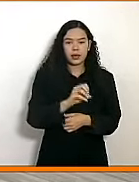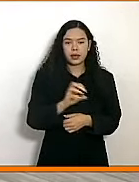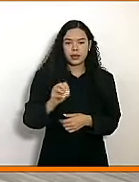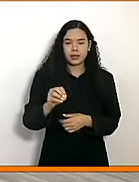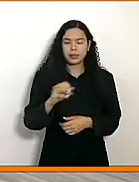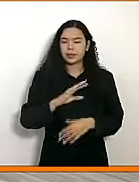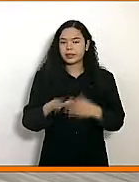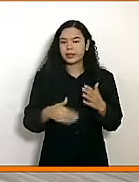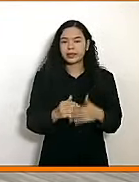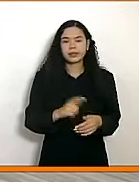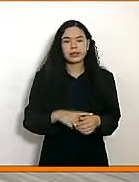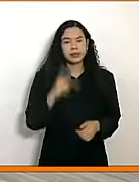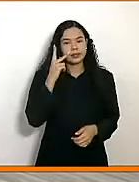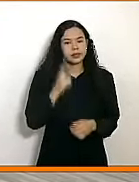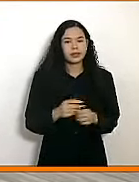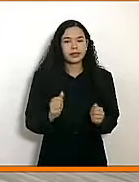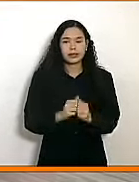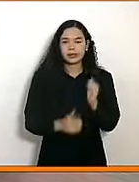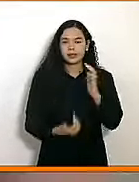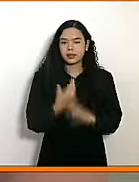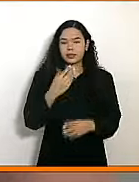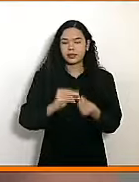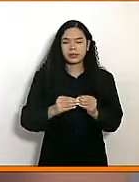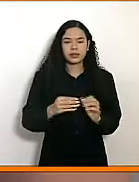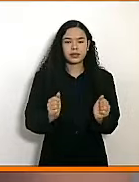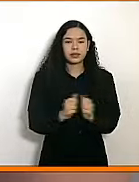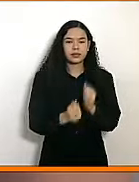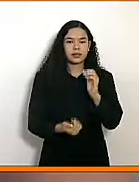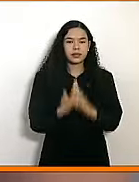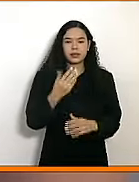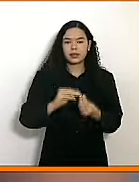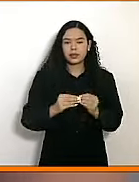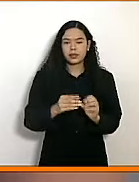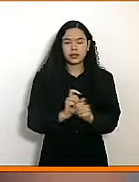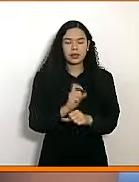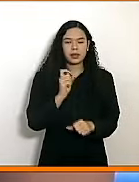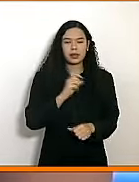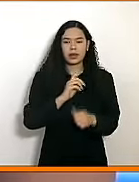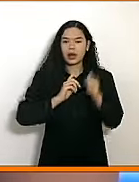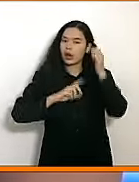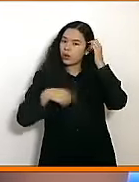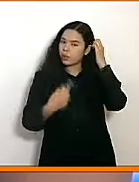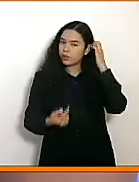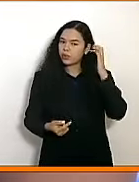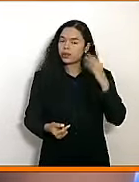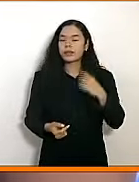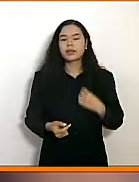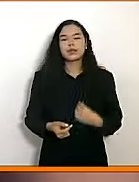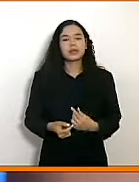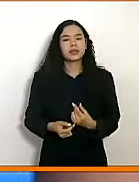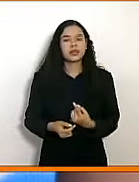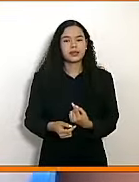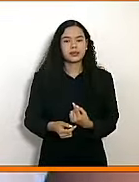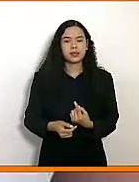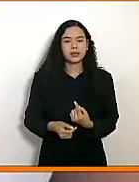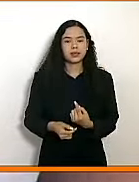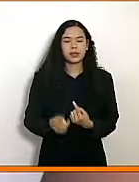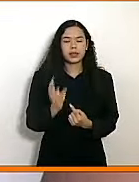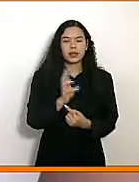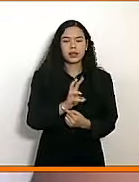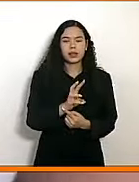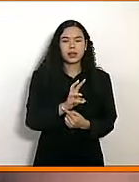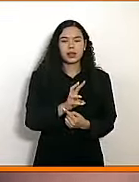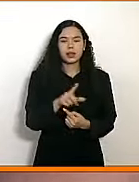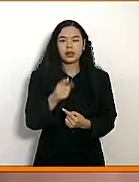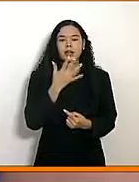2242-6800. Ahora sí pasamos a conocer este primer dígito que forma tu número ganador en Diaria y este es... 6.